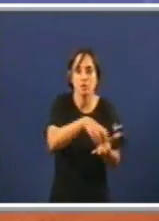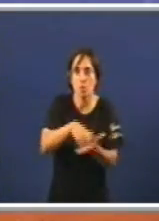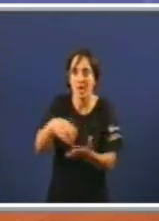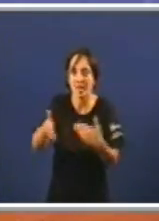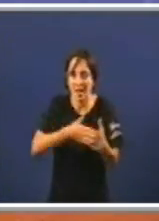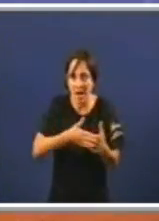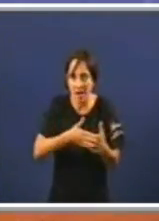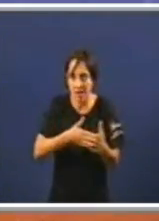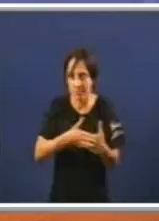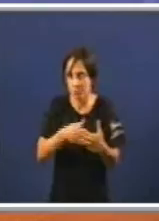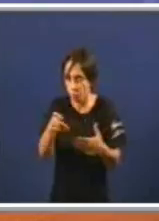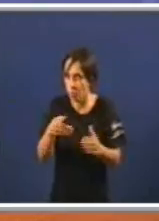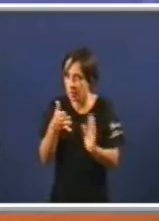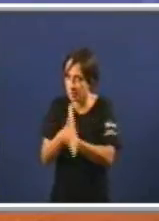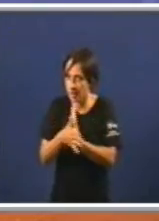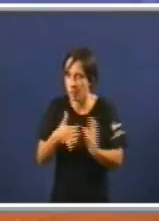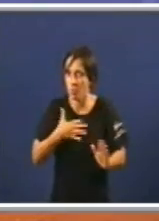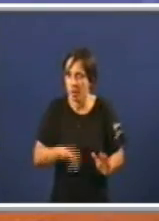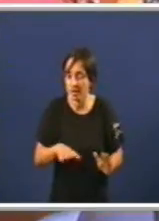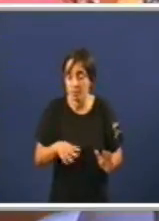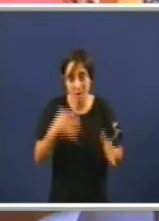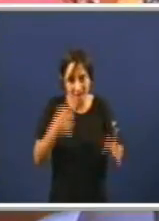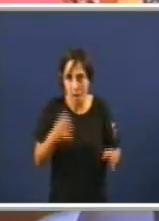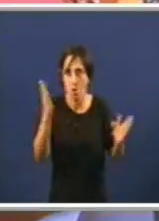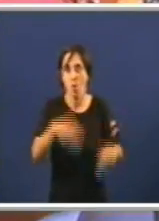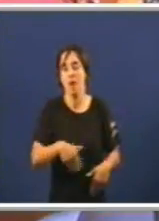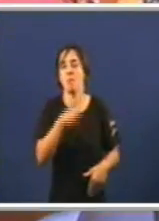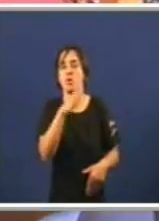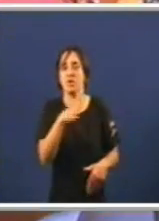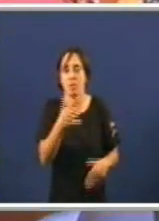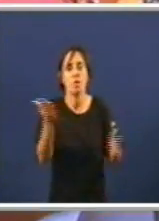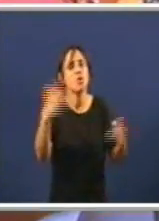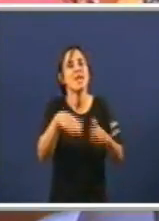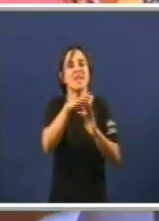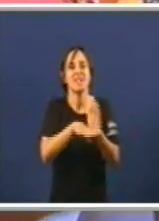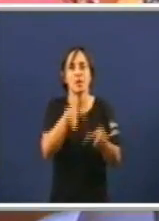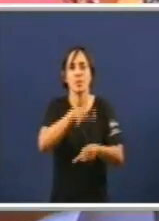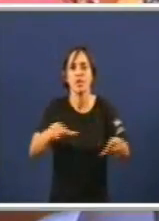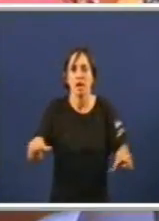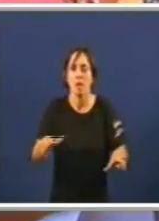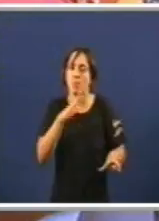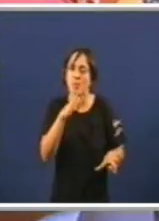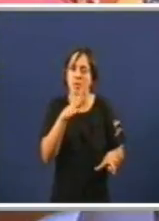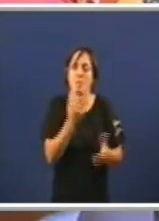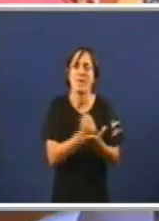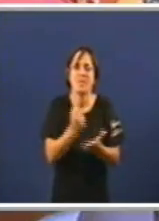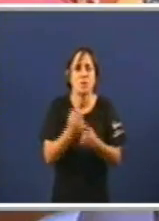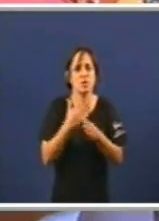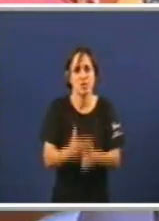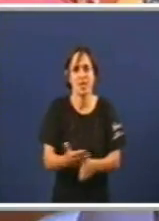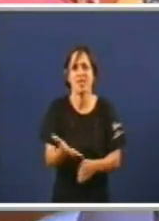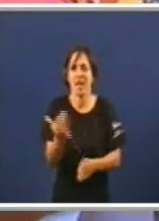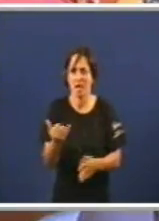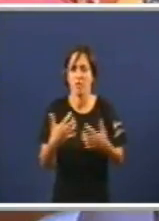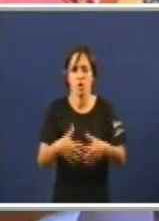as hai. Non as hai. Non hai ningún criterio poboacional porque teñen matrícula suficiente, porque funcionaban con